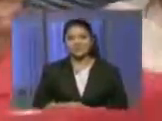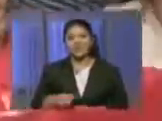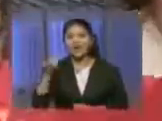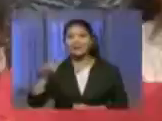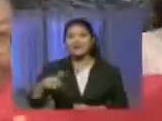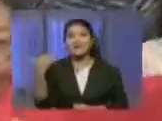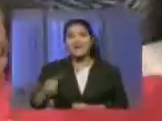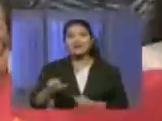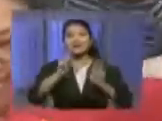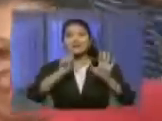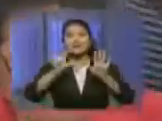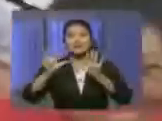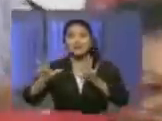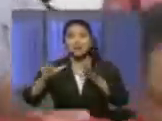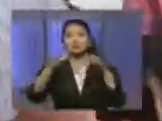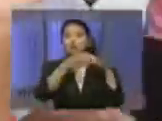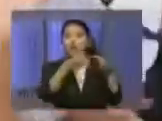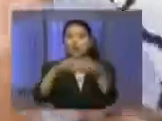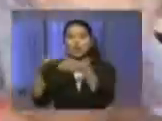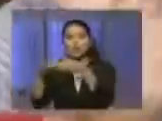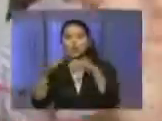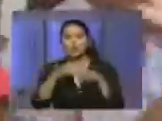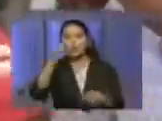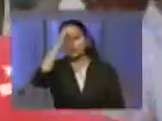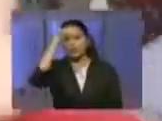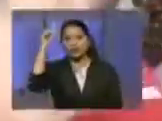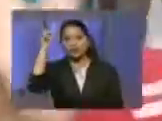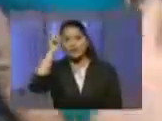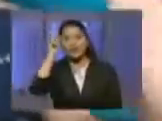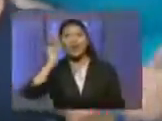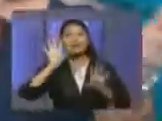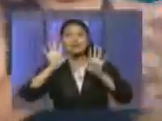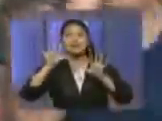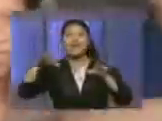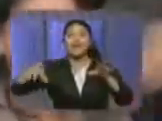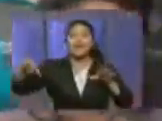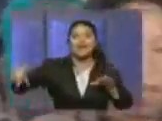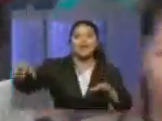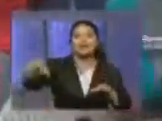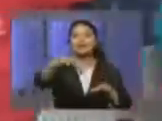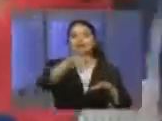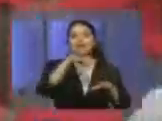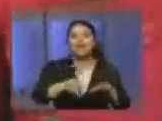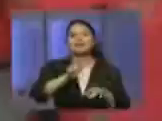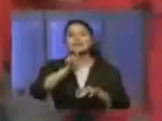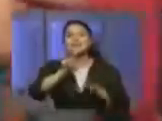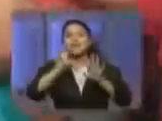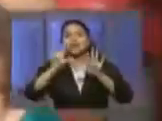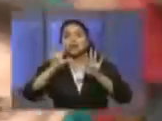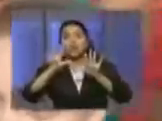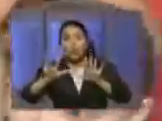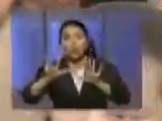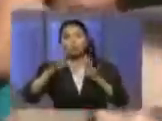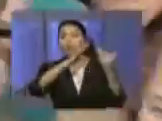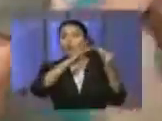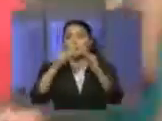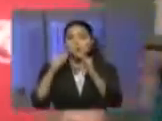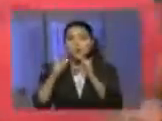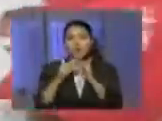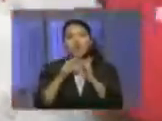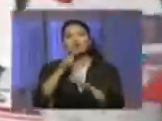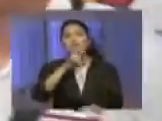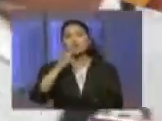indígenas presentes de 10 estados de 108 comunidades de 200 consejos